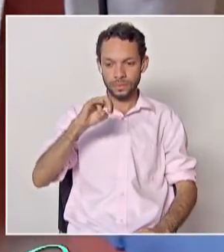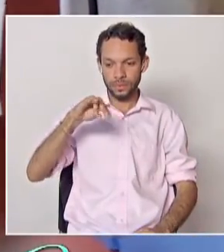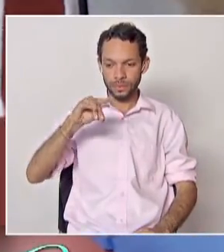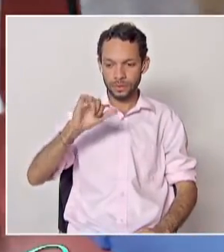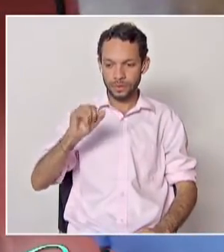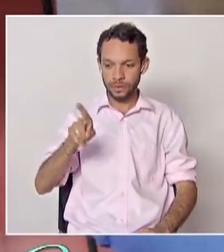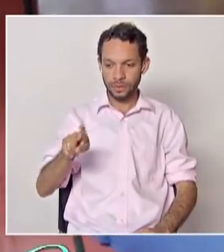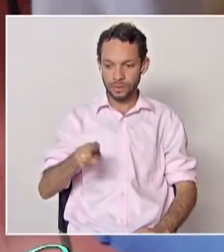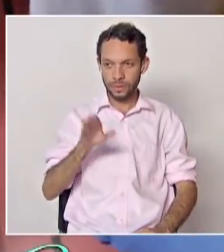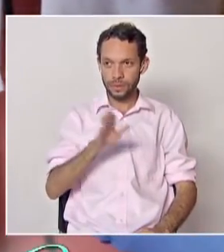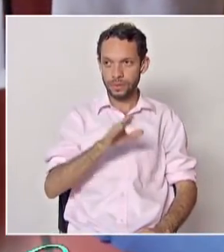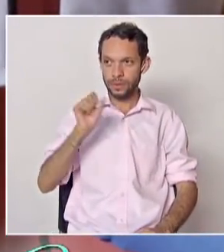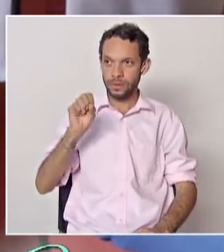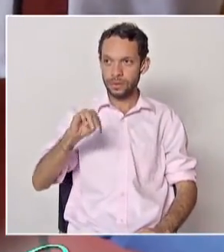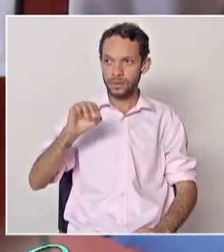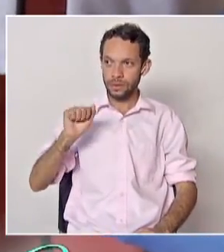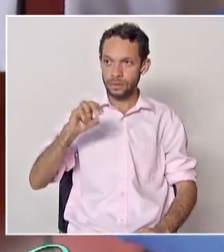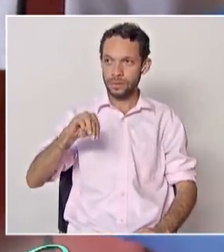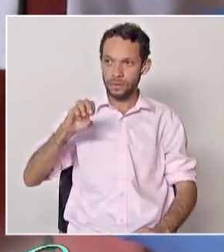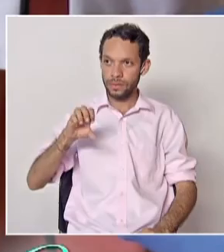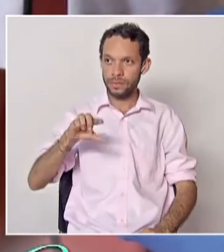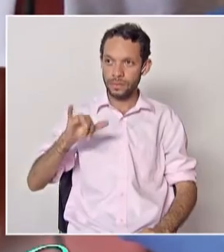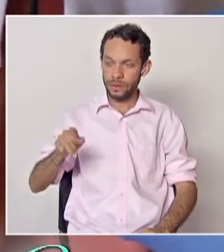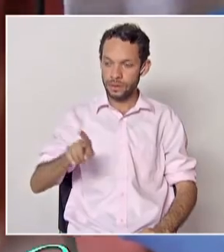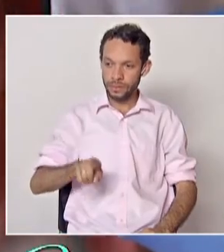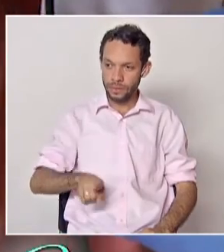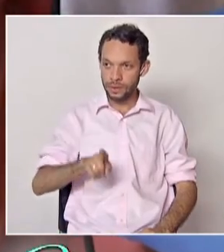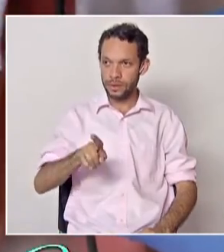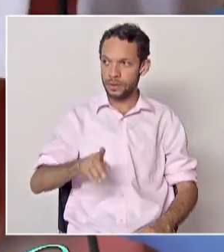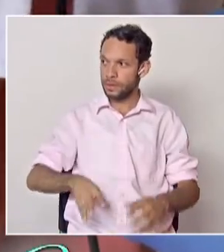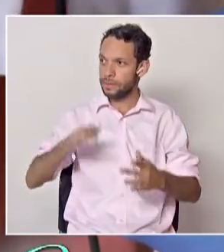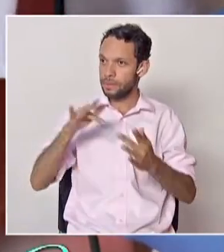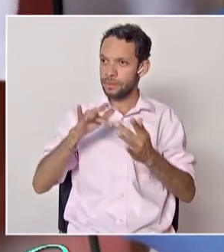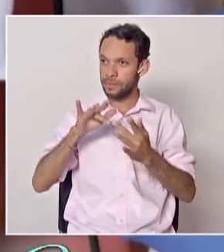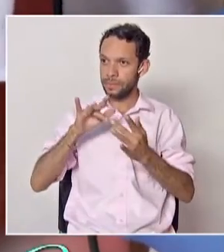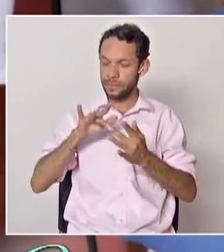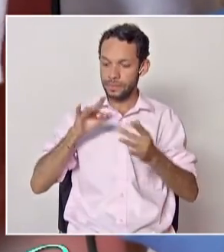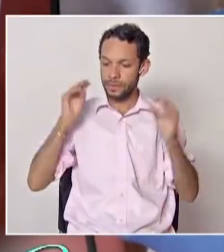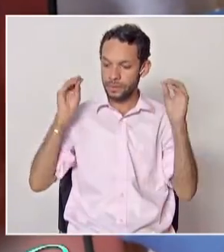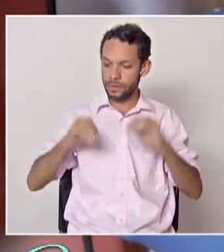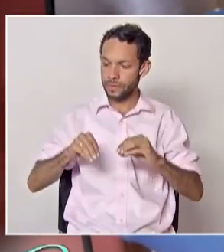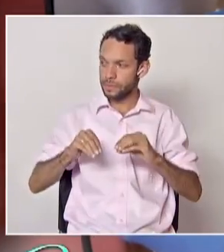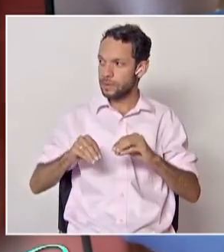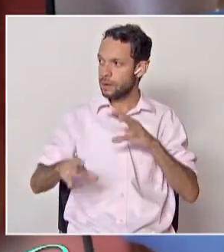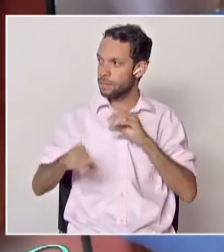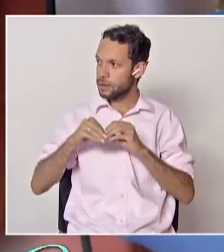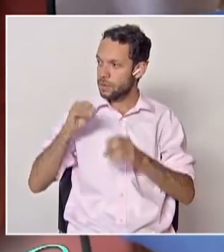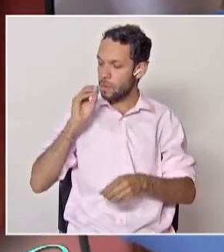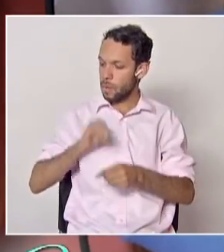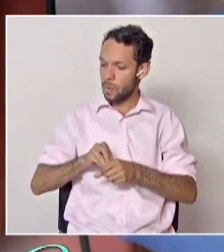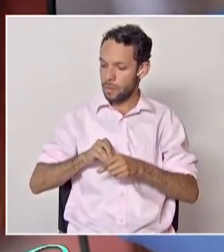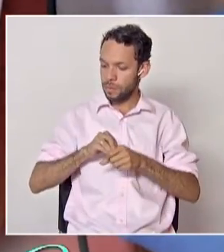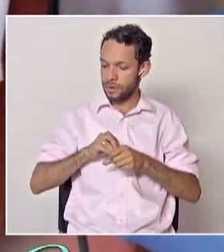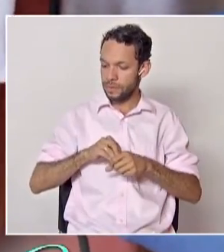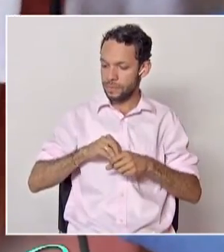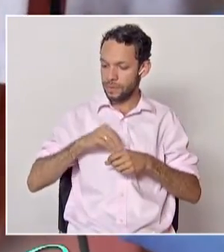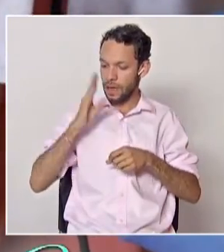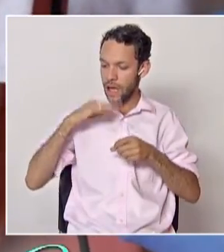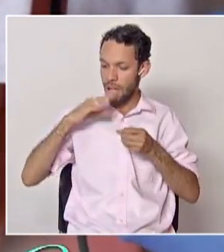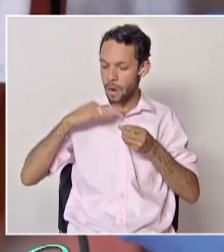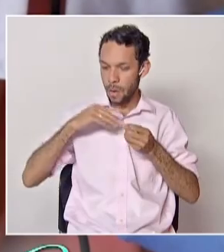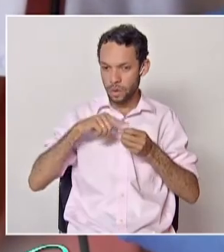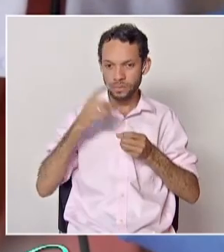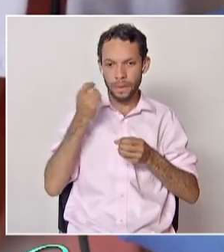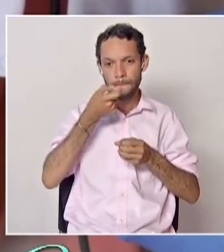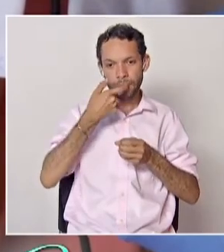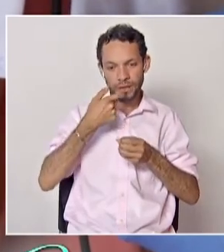el arpagophytus, la bromelina de la piña, tiene también componentes del ajo, que es la capsaicina, en